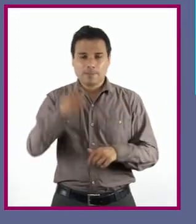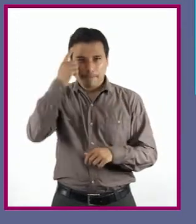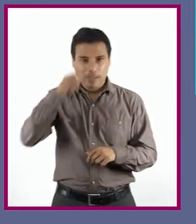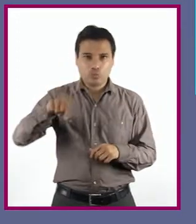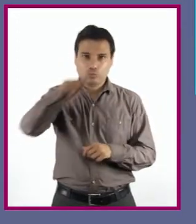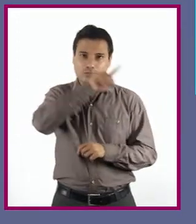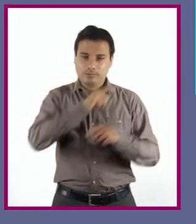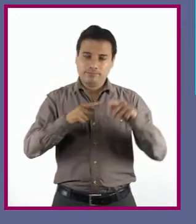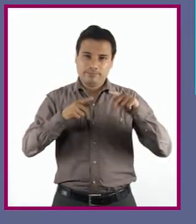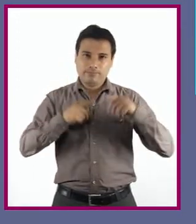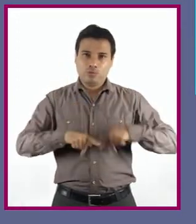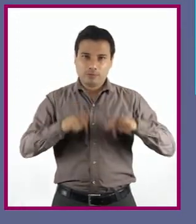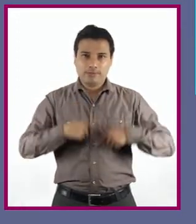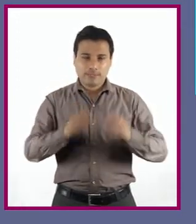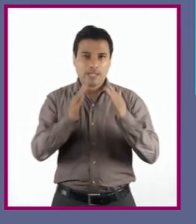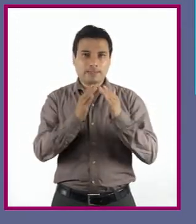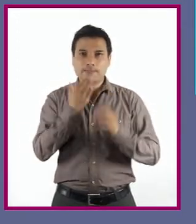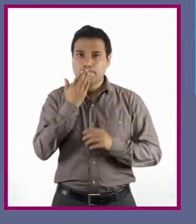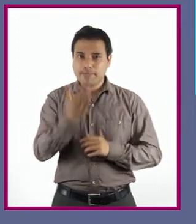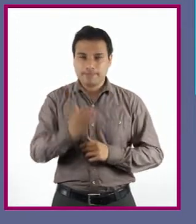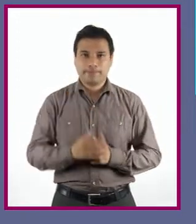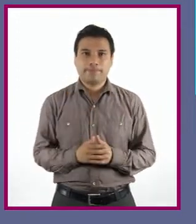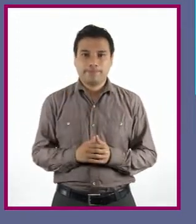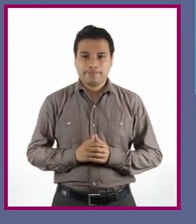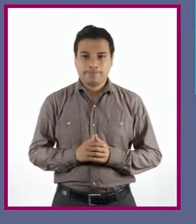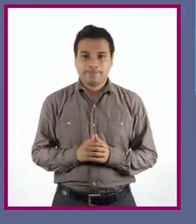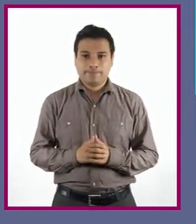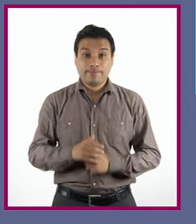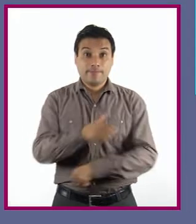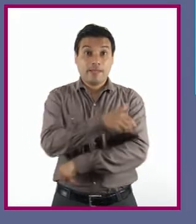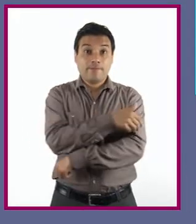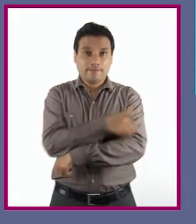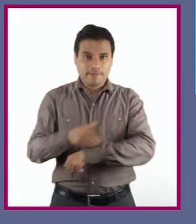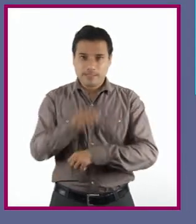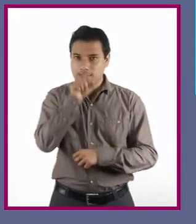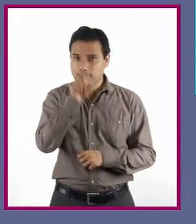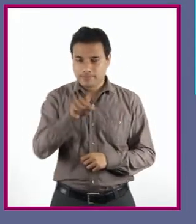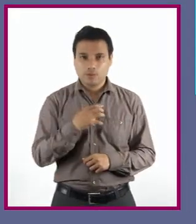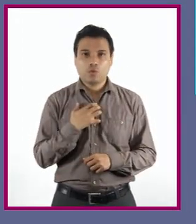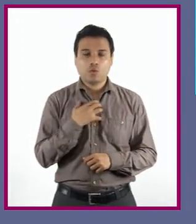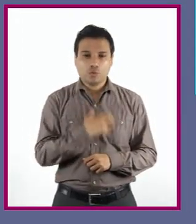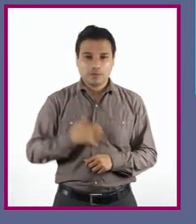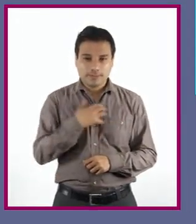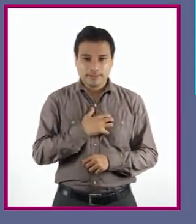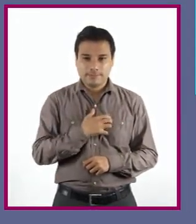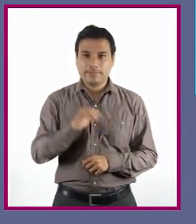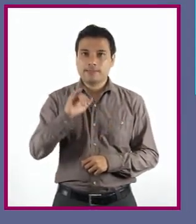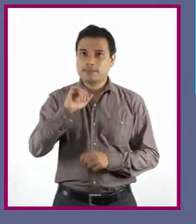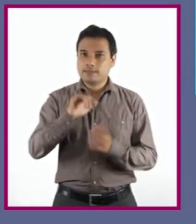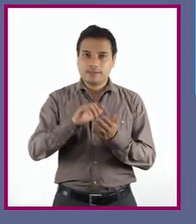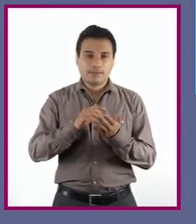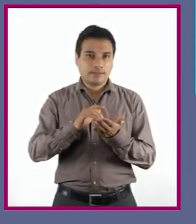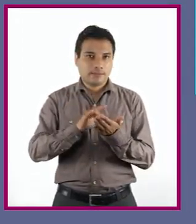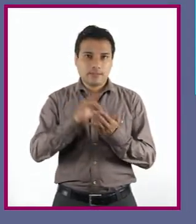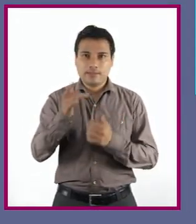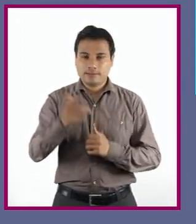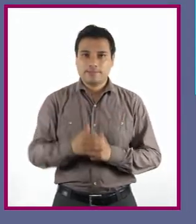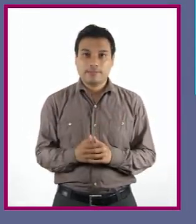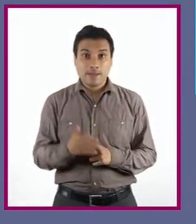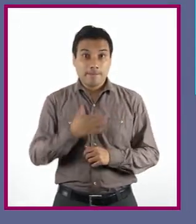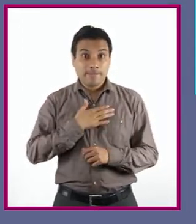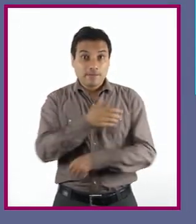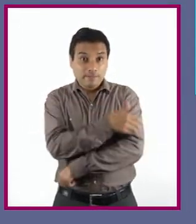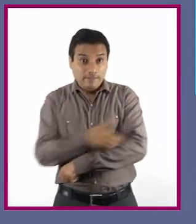casa, para que las cosas sean más fáciles y las familias estén más contentas. ¡Claro! Como tu familia y la